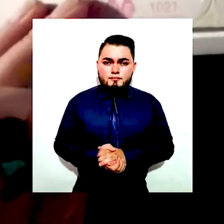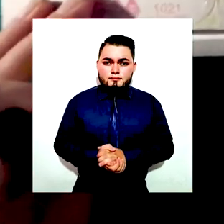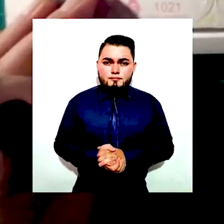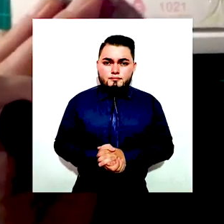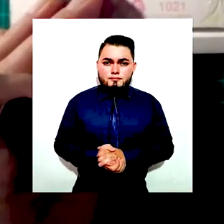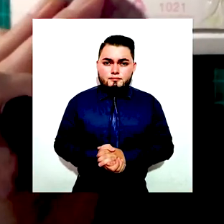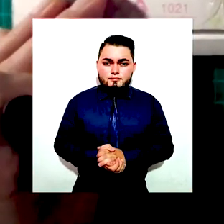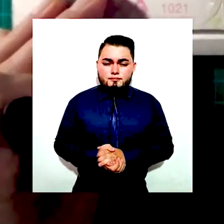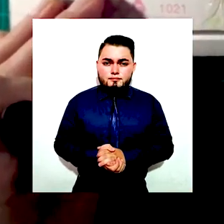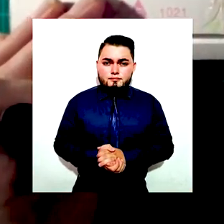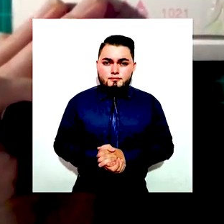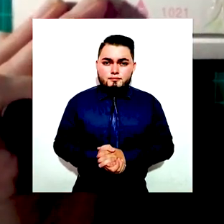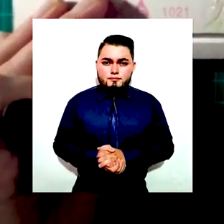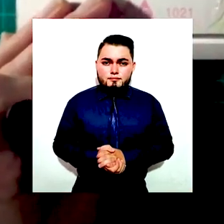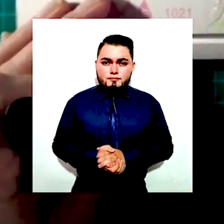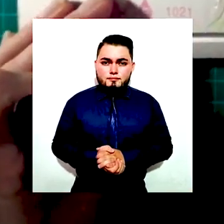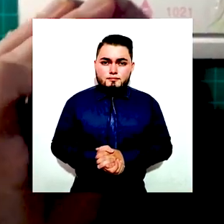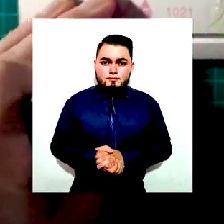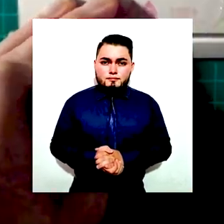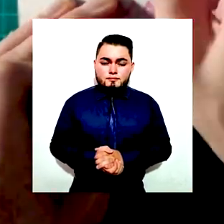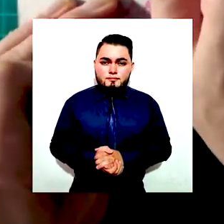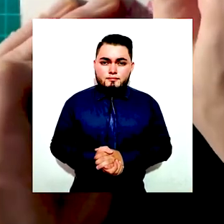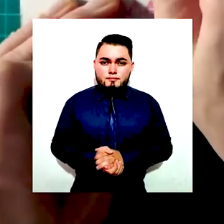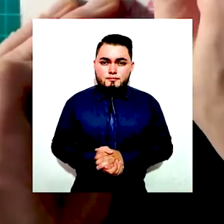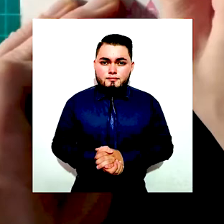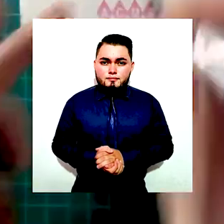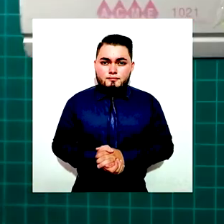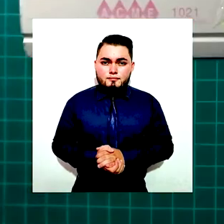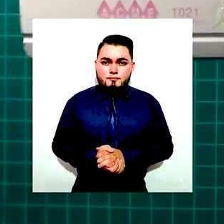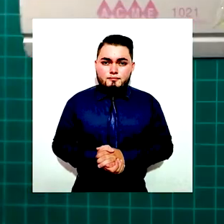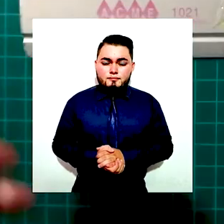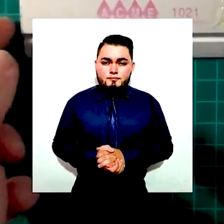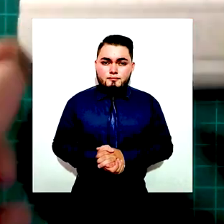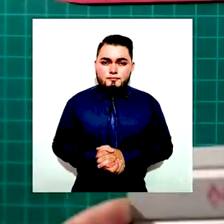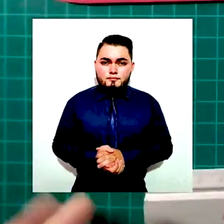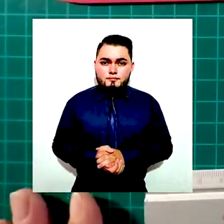De igual forma, al otro extremo.